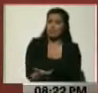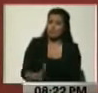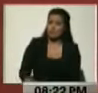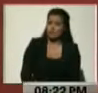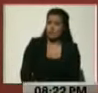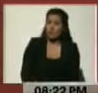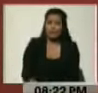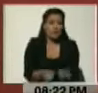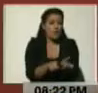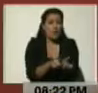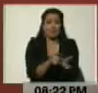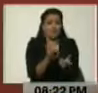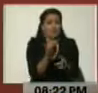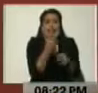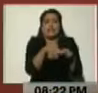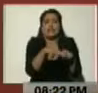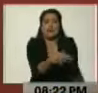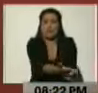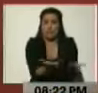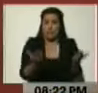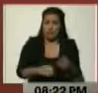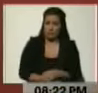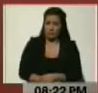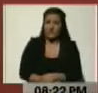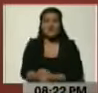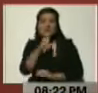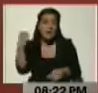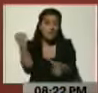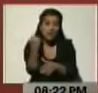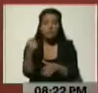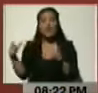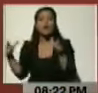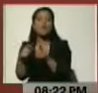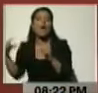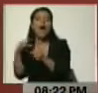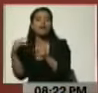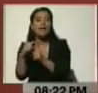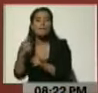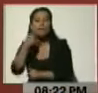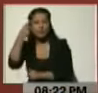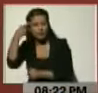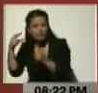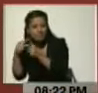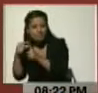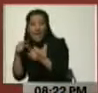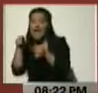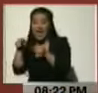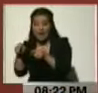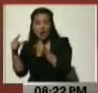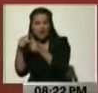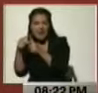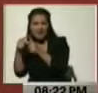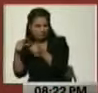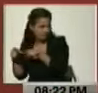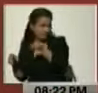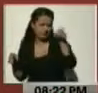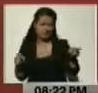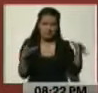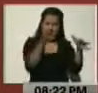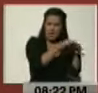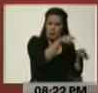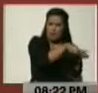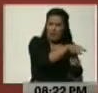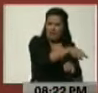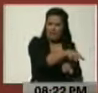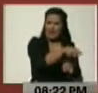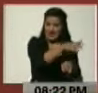Asesinado por las bandas armadas de Acción Democrática. La misma Acción Democrática de los que quieren volver. 19 de marzo, Feria de San